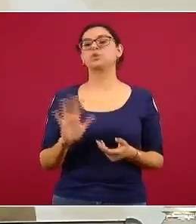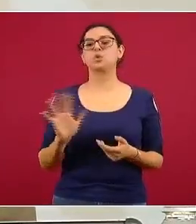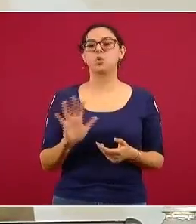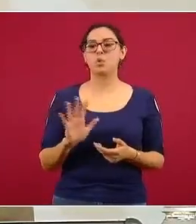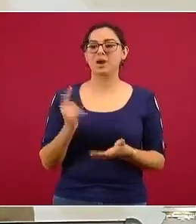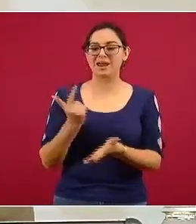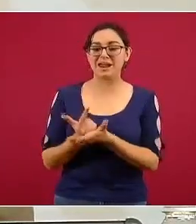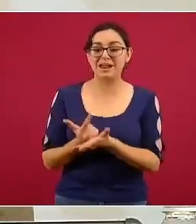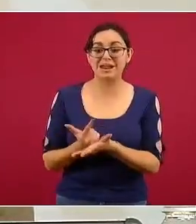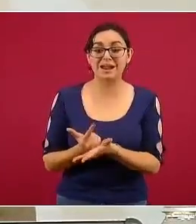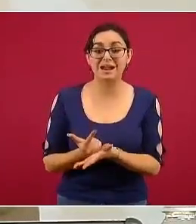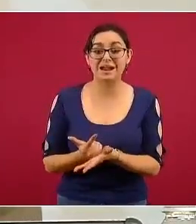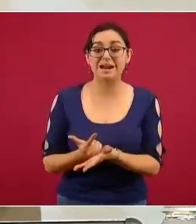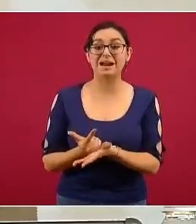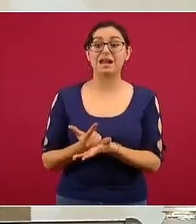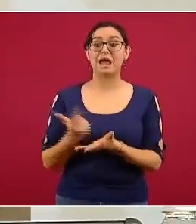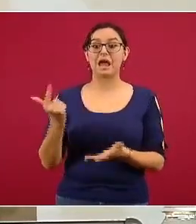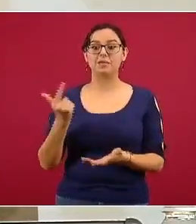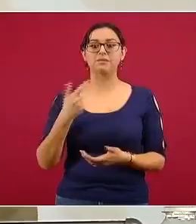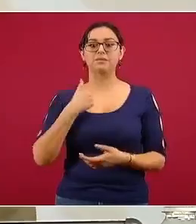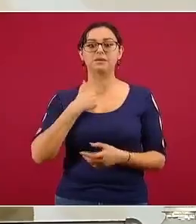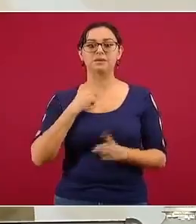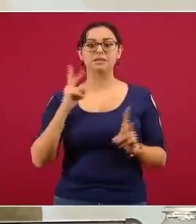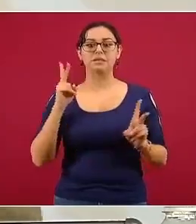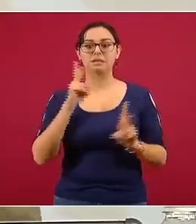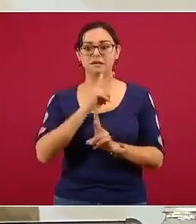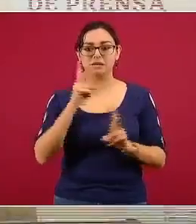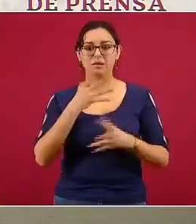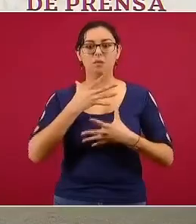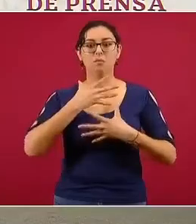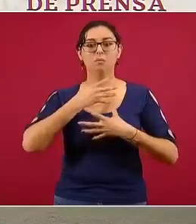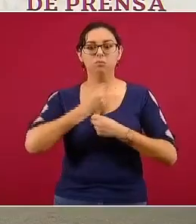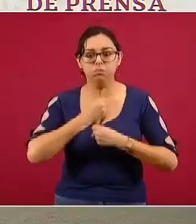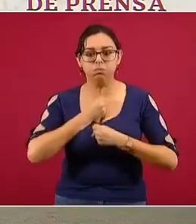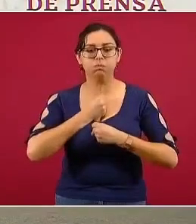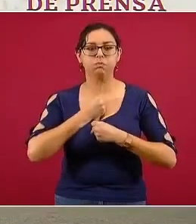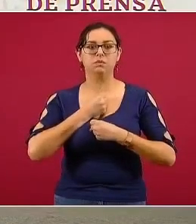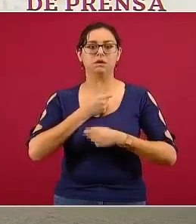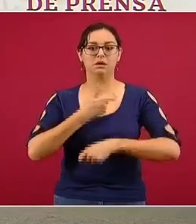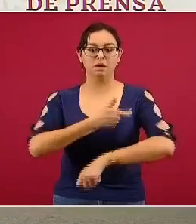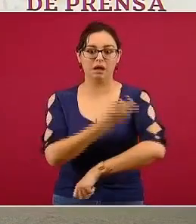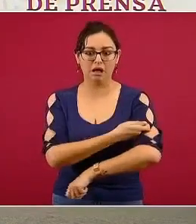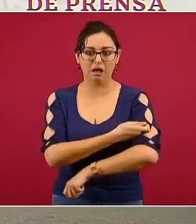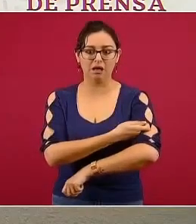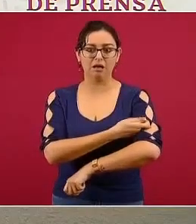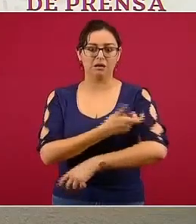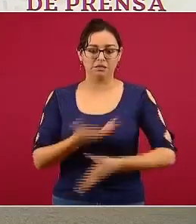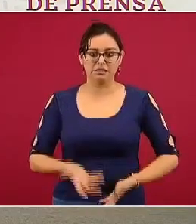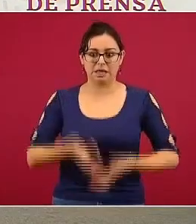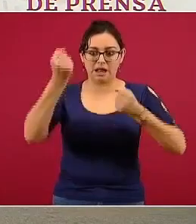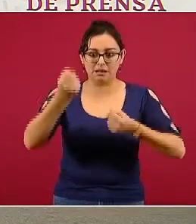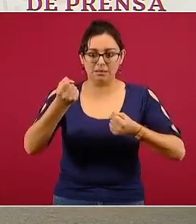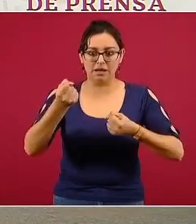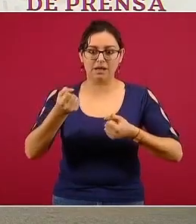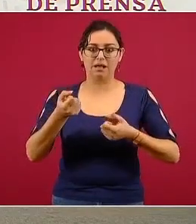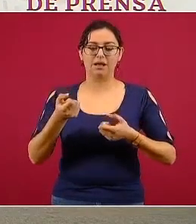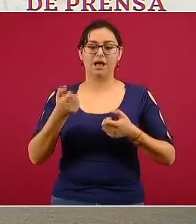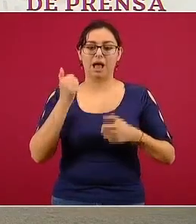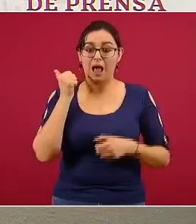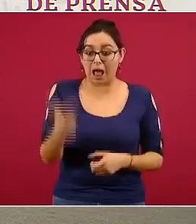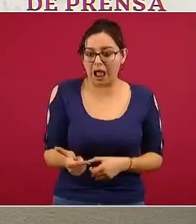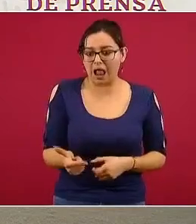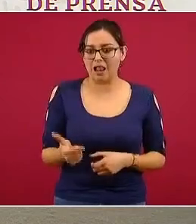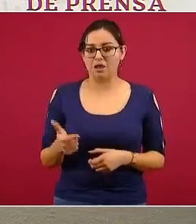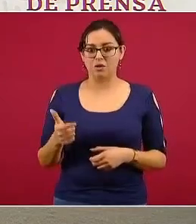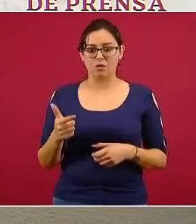alérgicas graves, ¿no? Que hayan tenido que requerir inyecciones de epinefrina o inyecciones de eso para salvarle la vida, ¿no? Y eso las personas lo